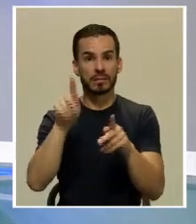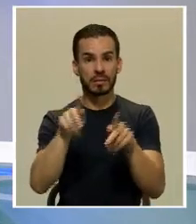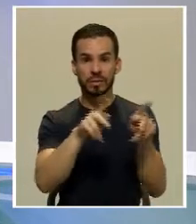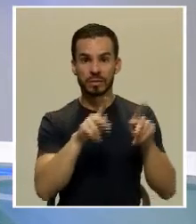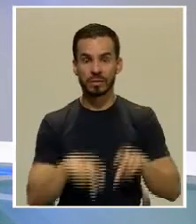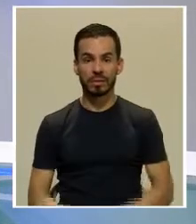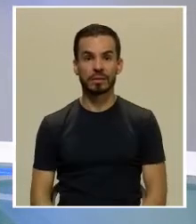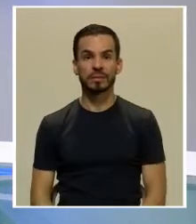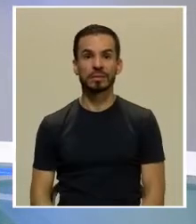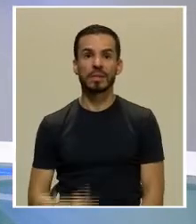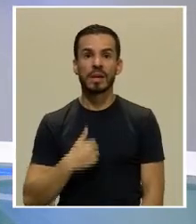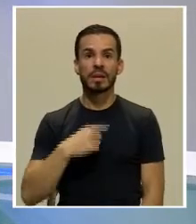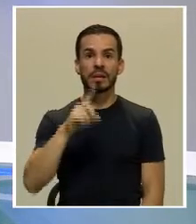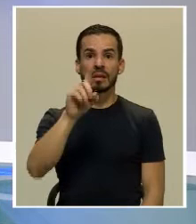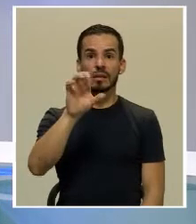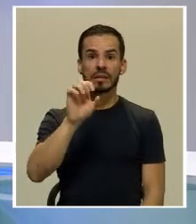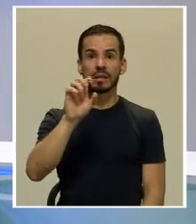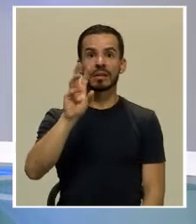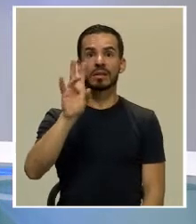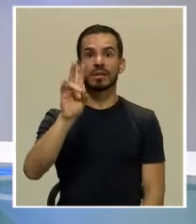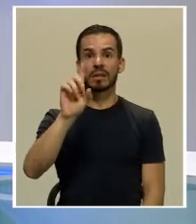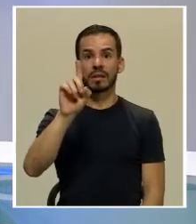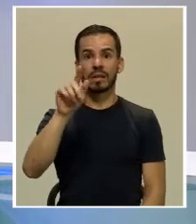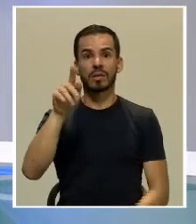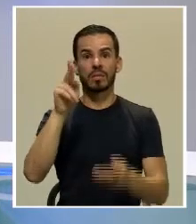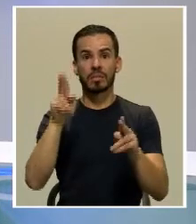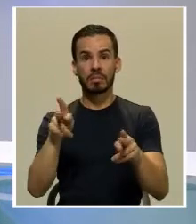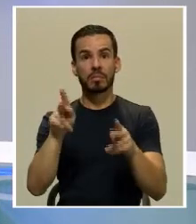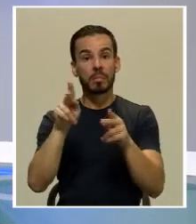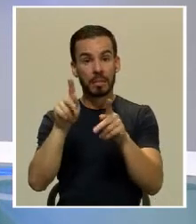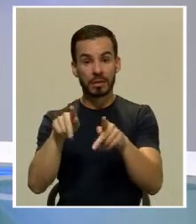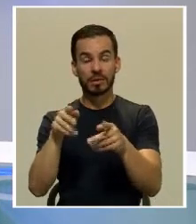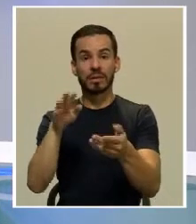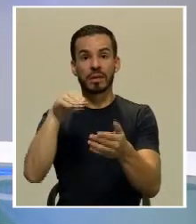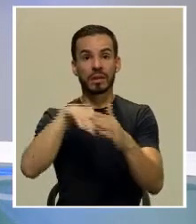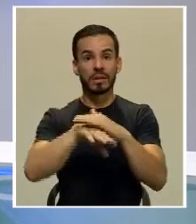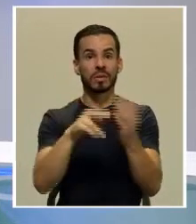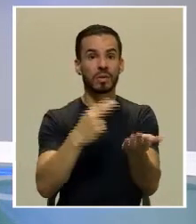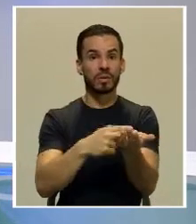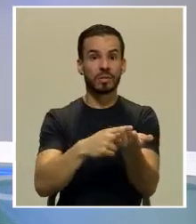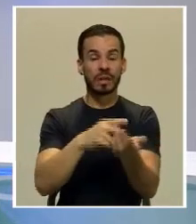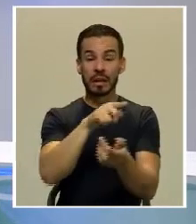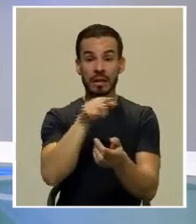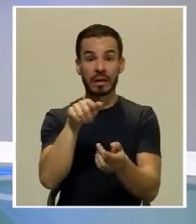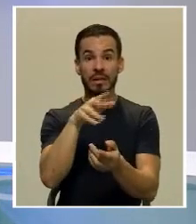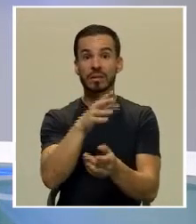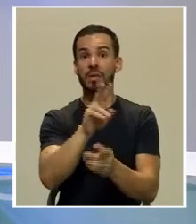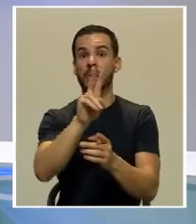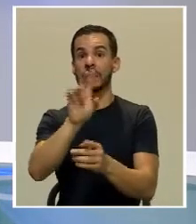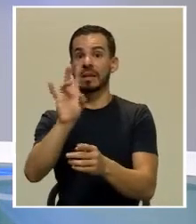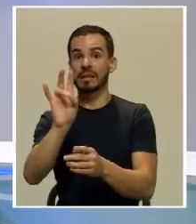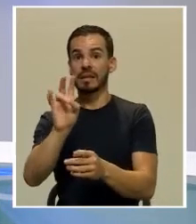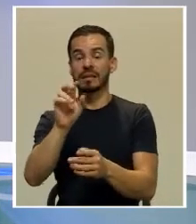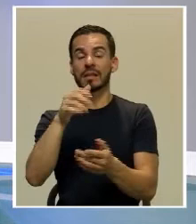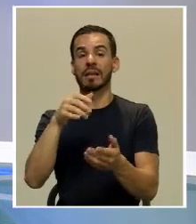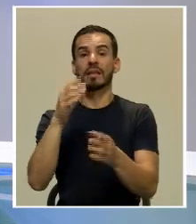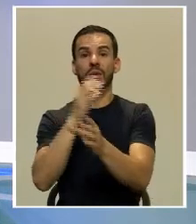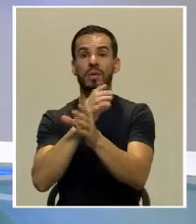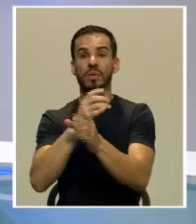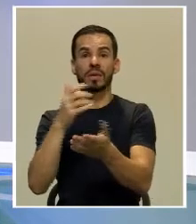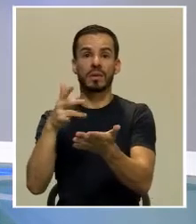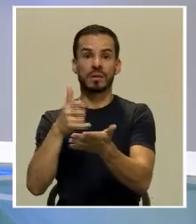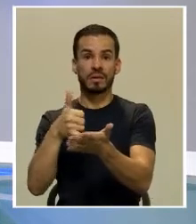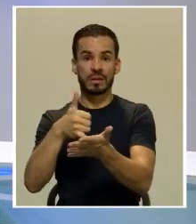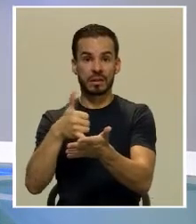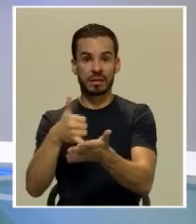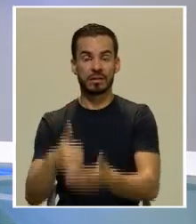personas. Hay 171 hospitalizados, de los cuales 27 requieren cuidados